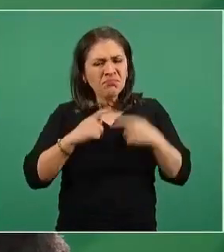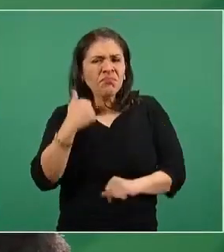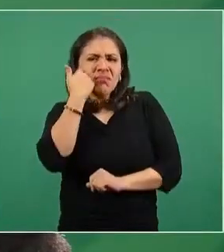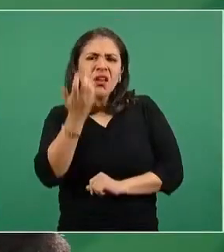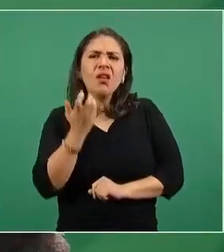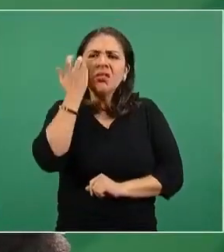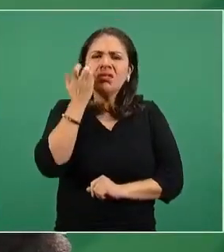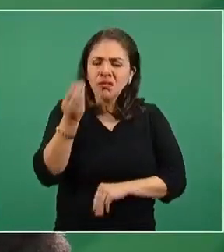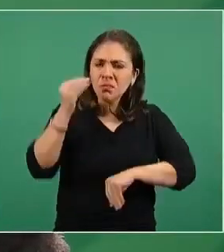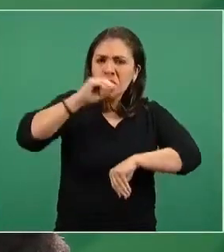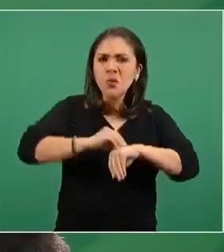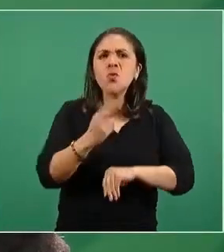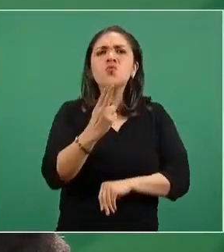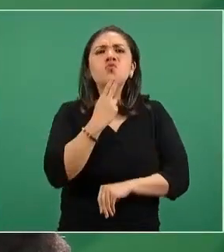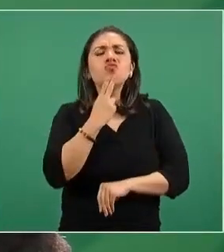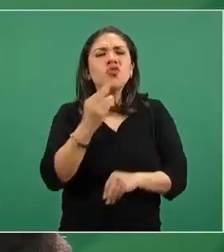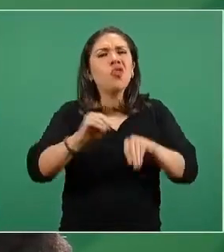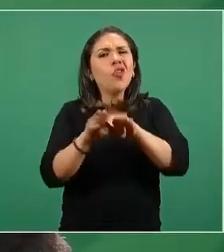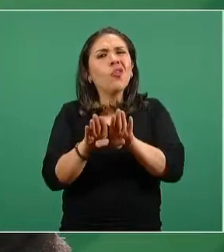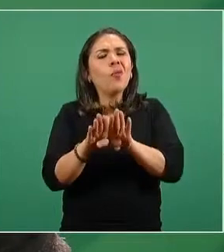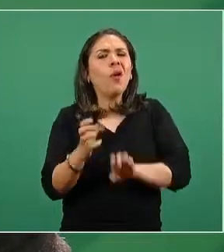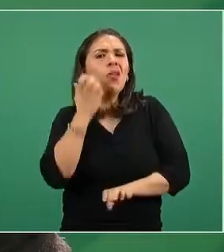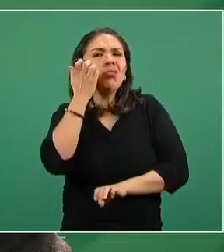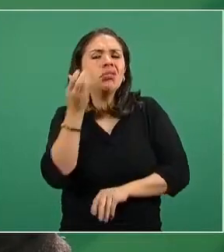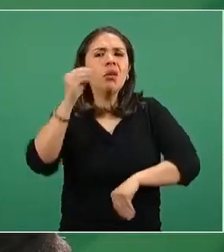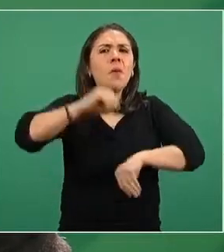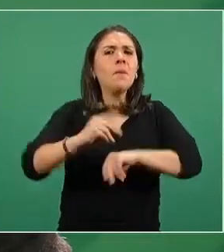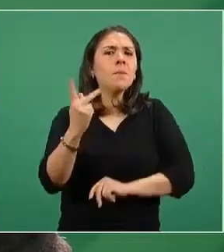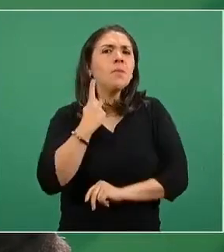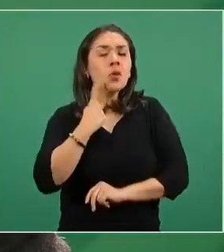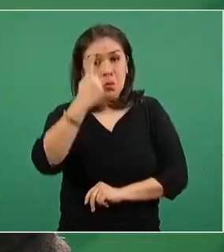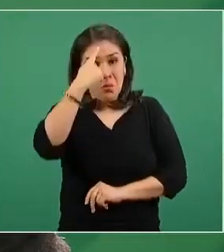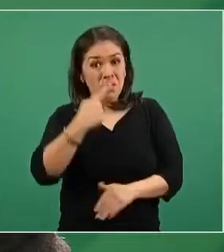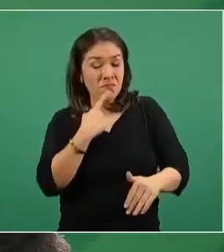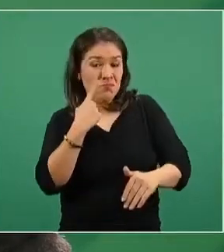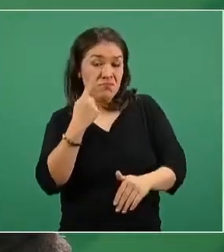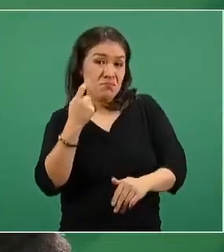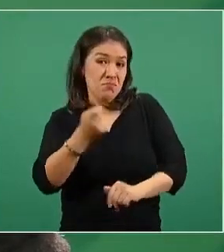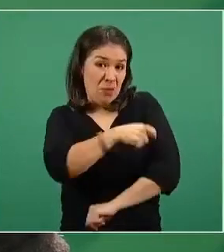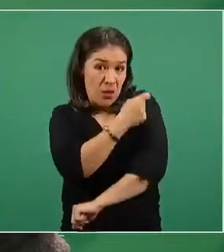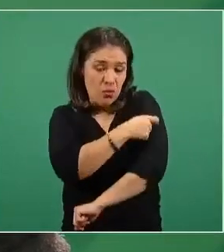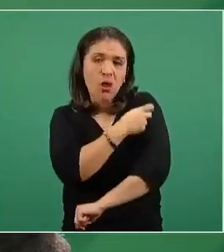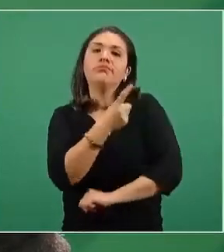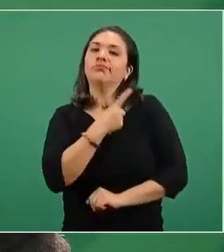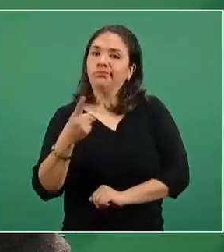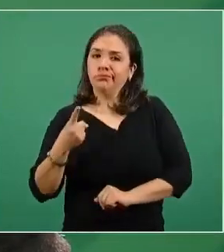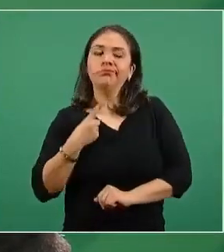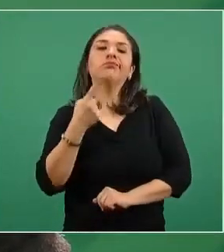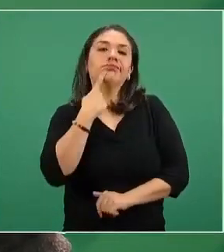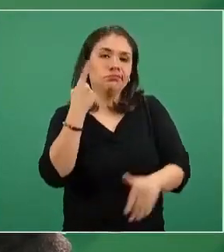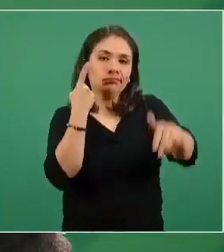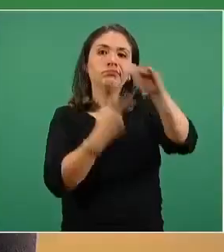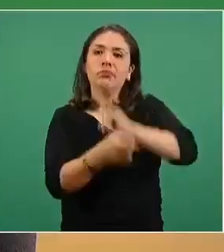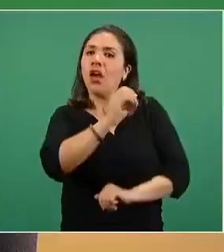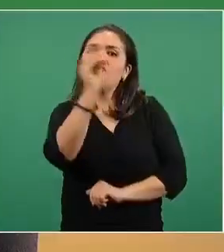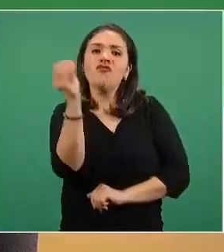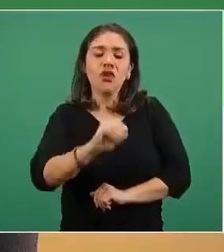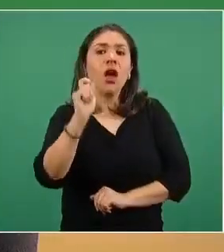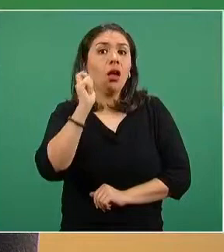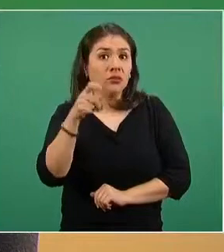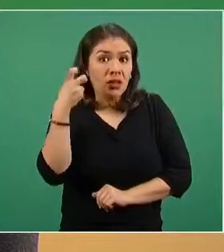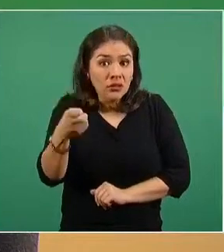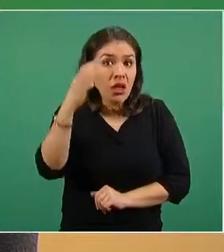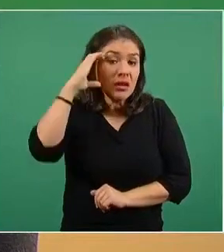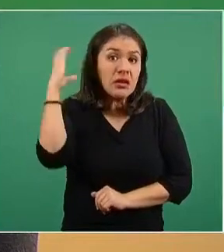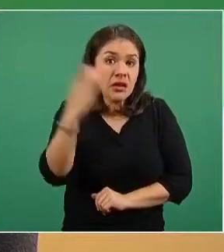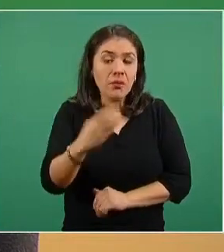o político electoral de la vacuna, debe denunciarlo. Definitivamente debe denunciarlo, es un delito y